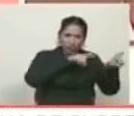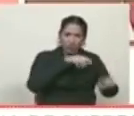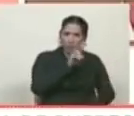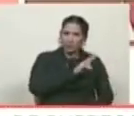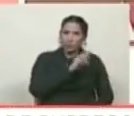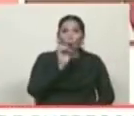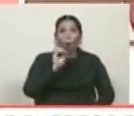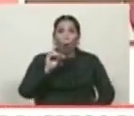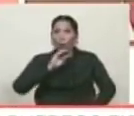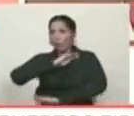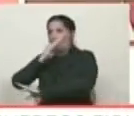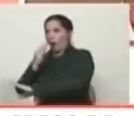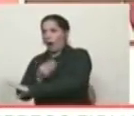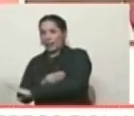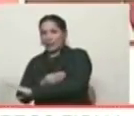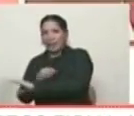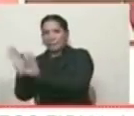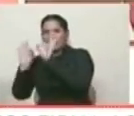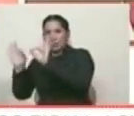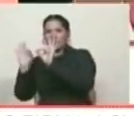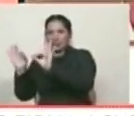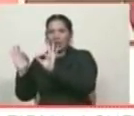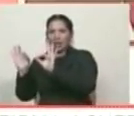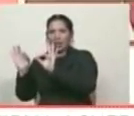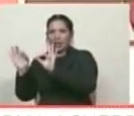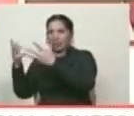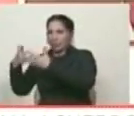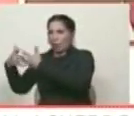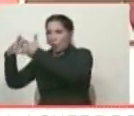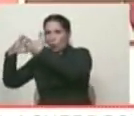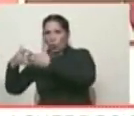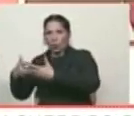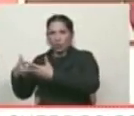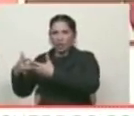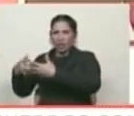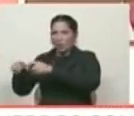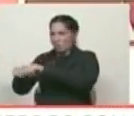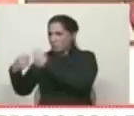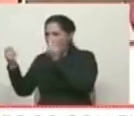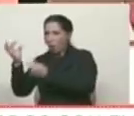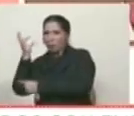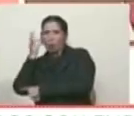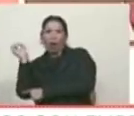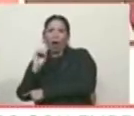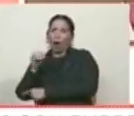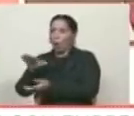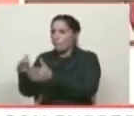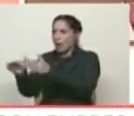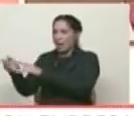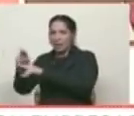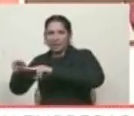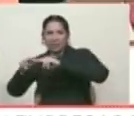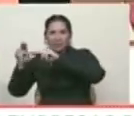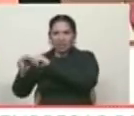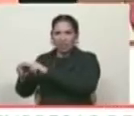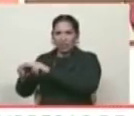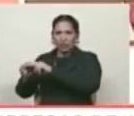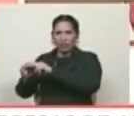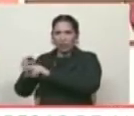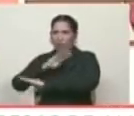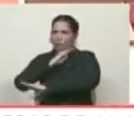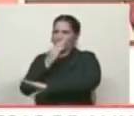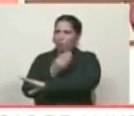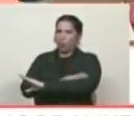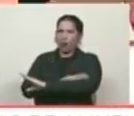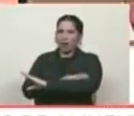fuerzas especiales de Estados Unidos que matan niños, que violan mujeres en los países que invaden. A las fuerzas mercenarias que contratan con